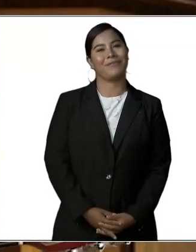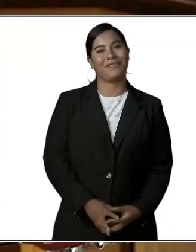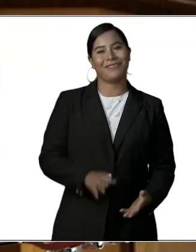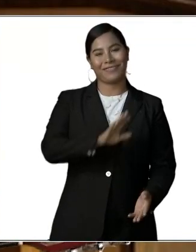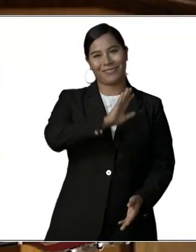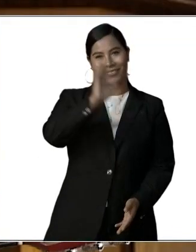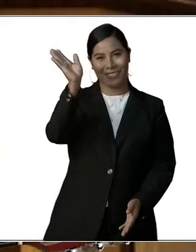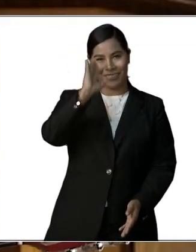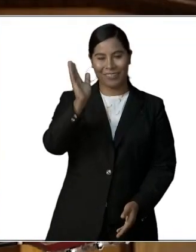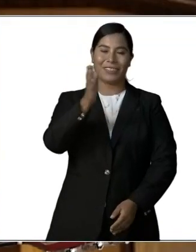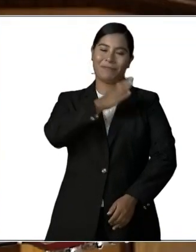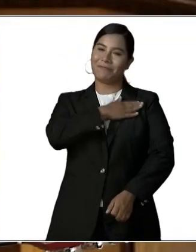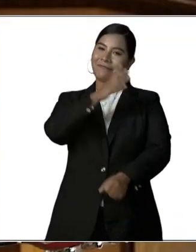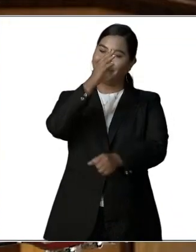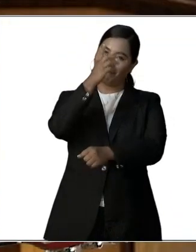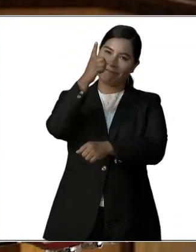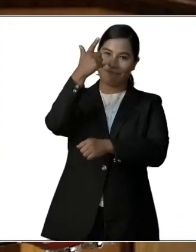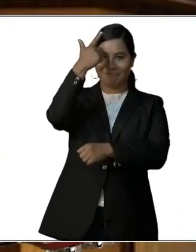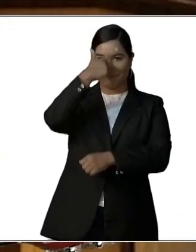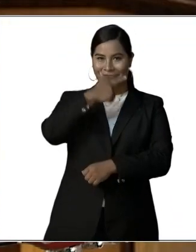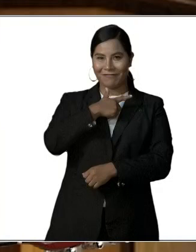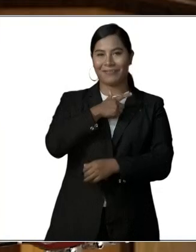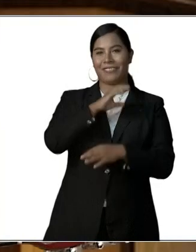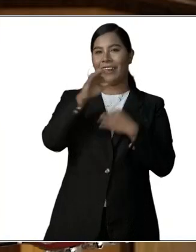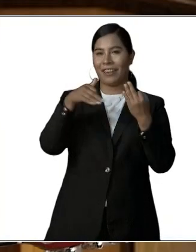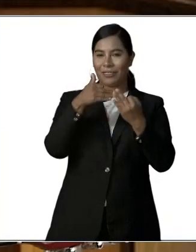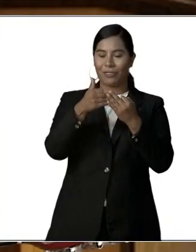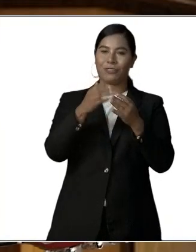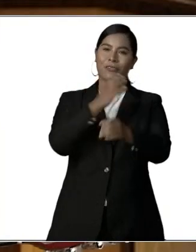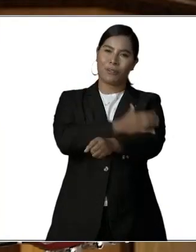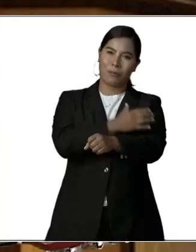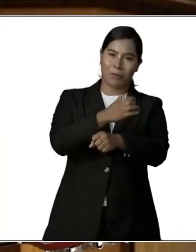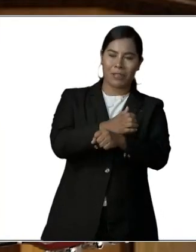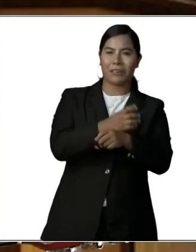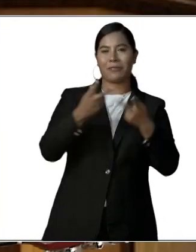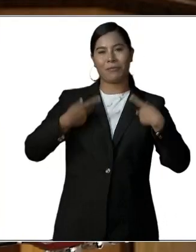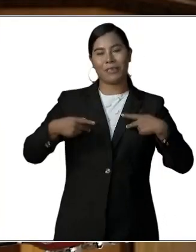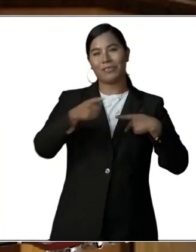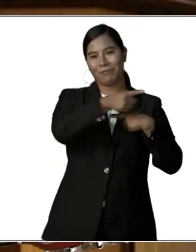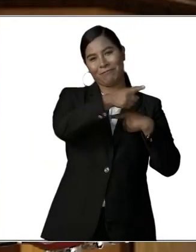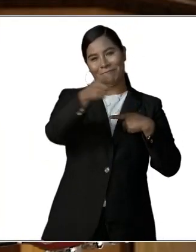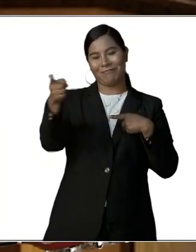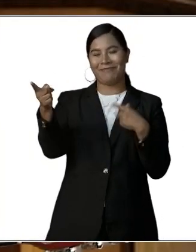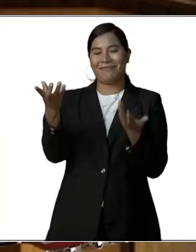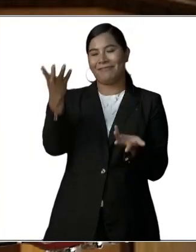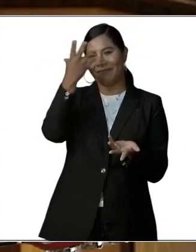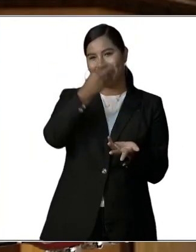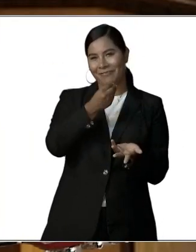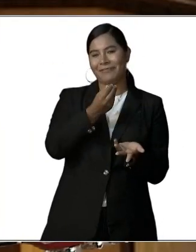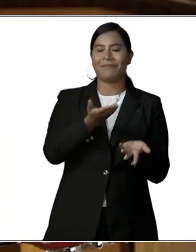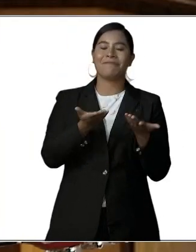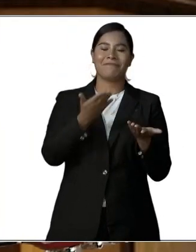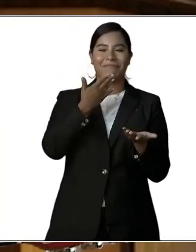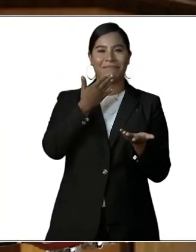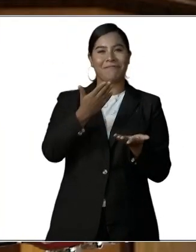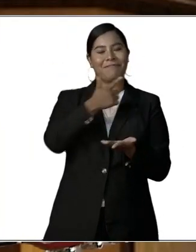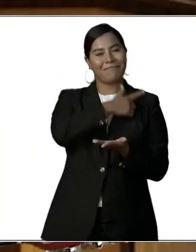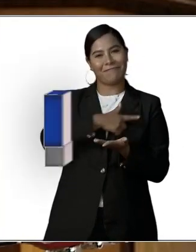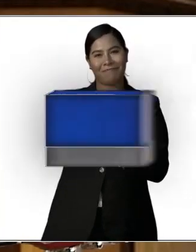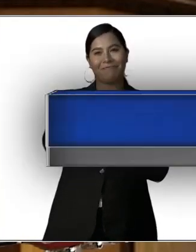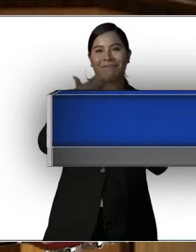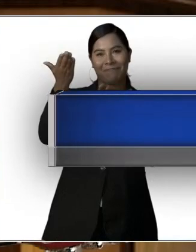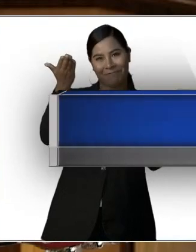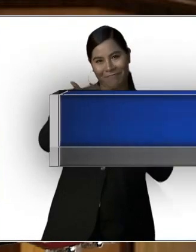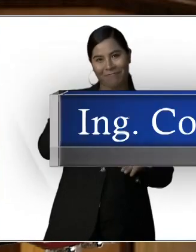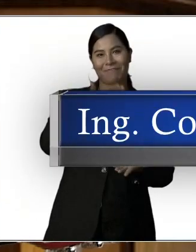Buenas noches, queridos amigos y compañeros universitarios y gente bonita de Durango. Me da muchísimo gusto darles a ustedes la más